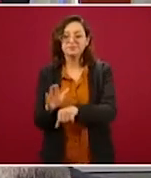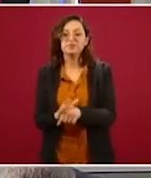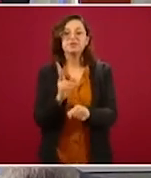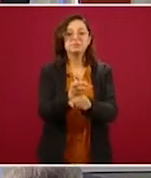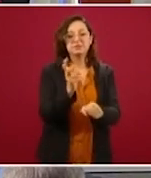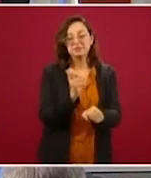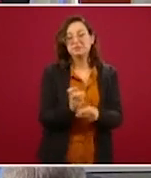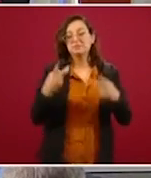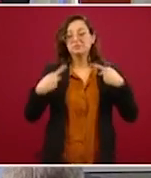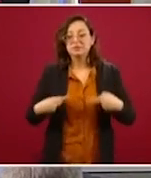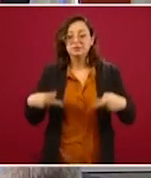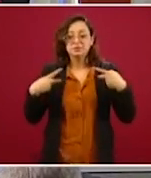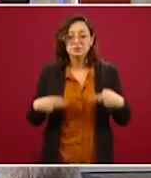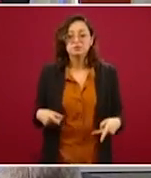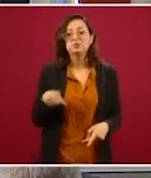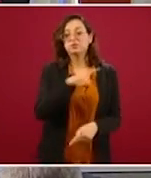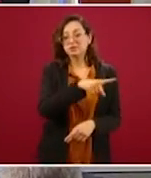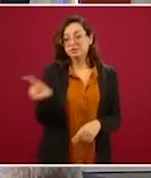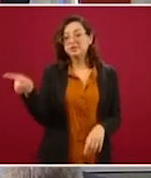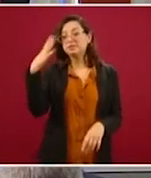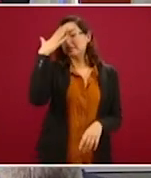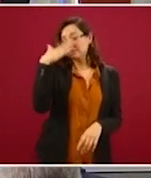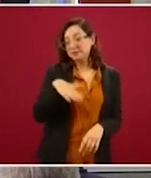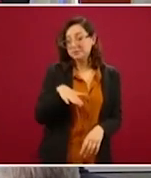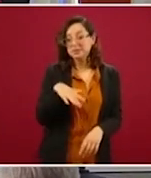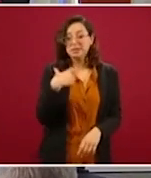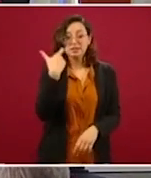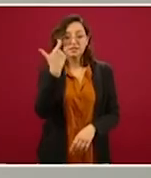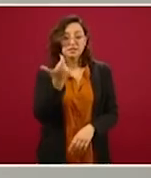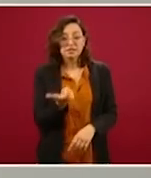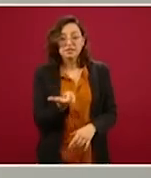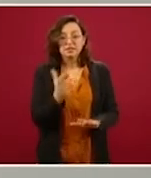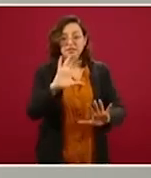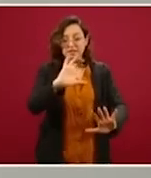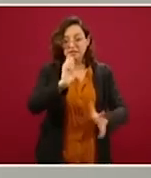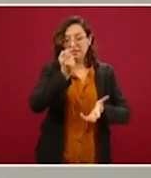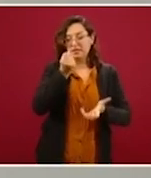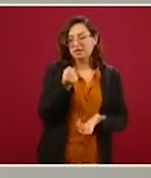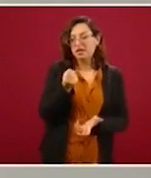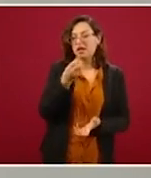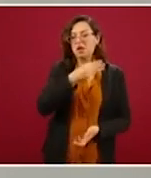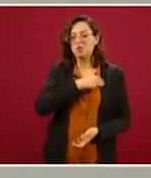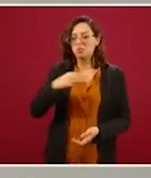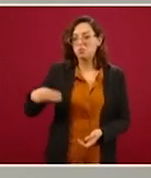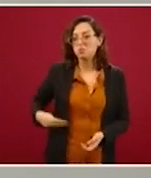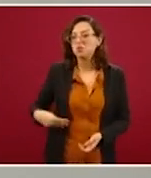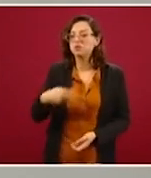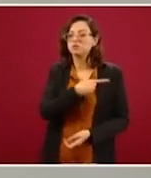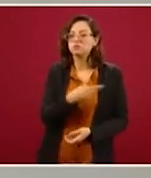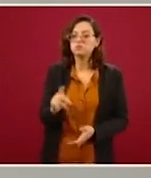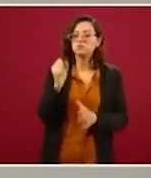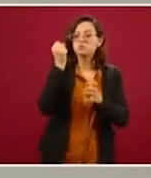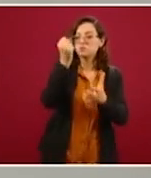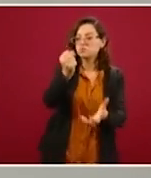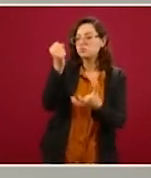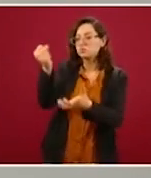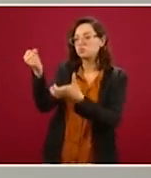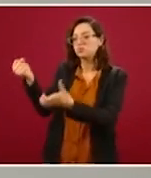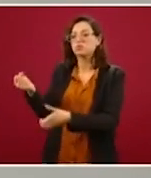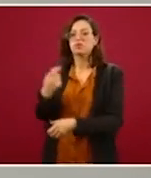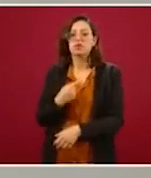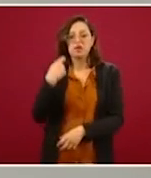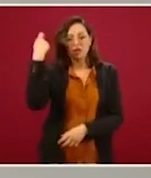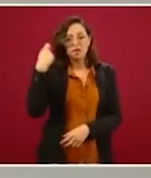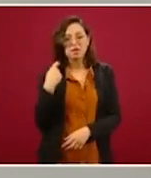ciudadanía. Como ustedes saben, estos recursos se han destinado a municipios más pobres de este país, a becas deportivas,